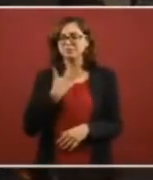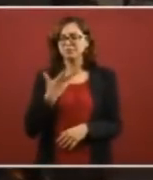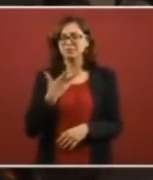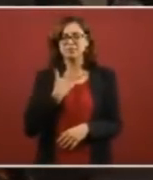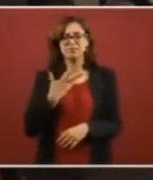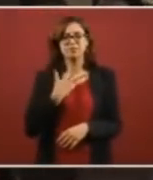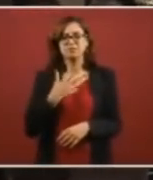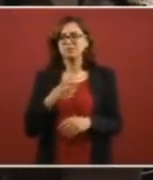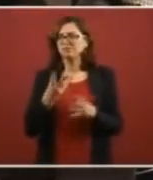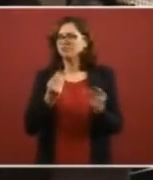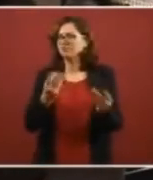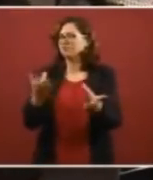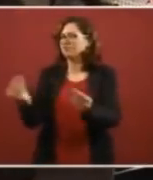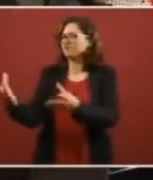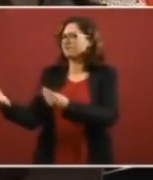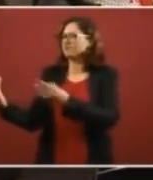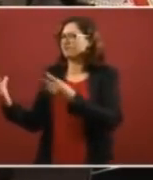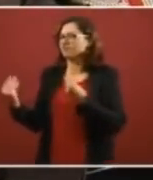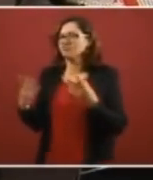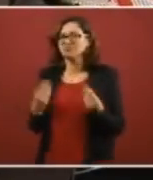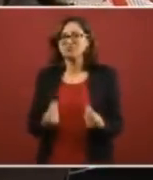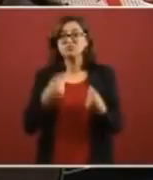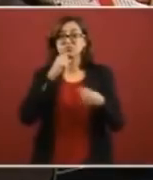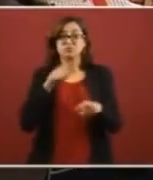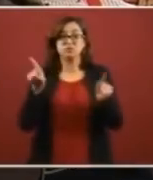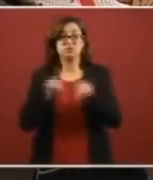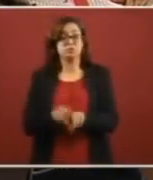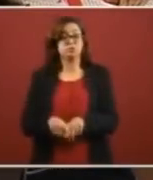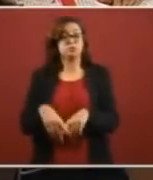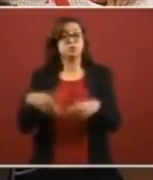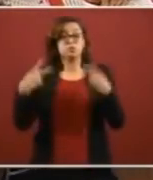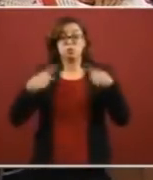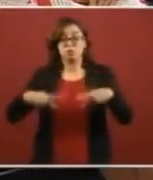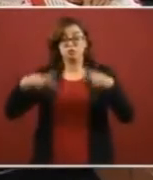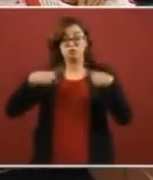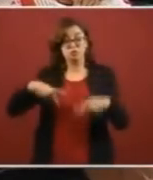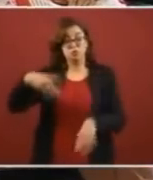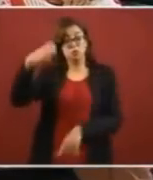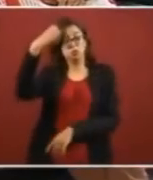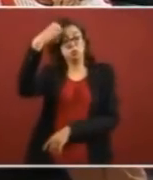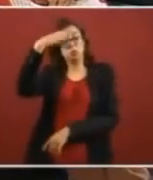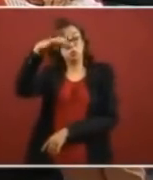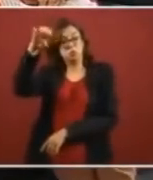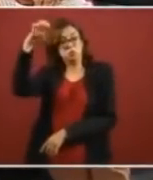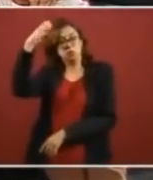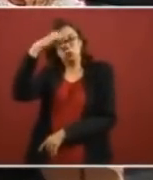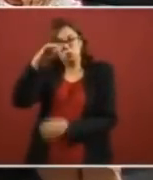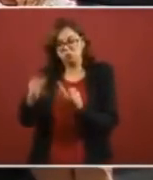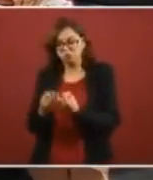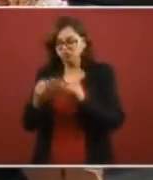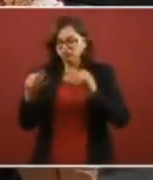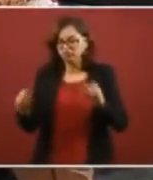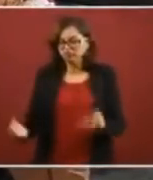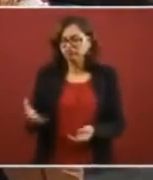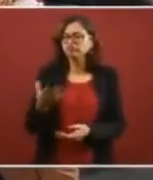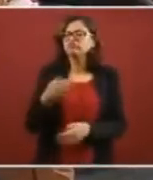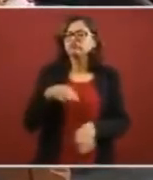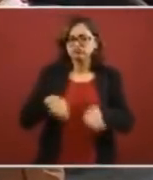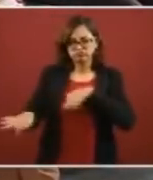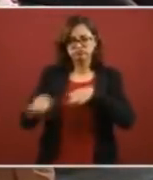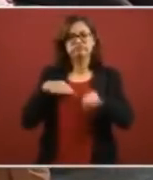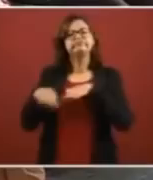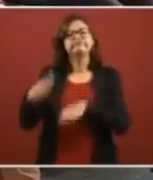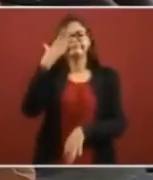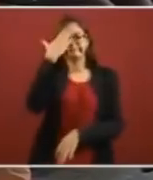tenemos una experiencia milenaria en el trabajo de la tierra